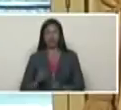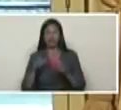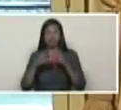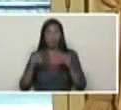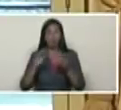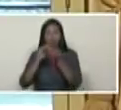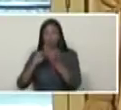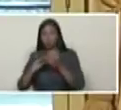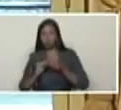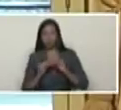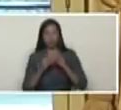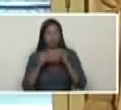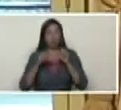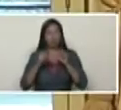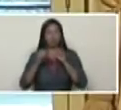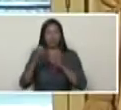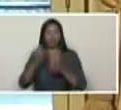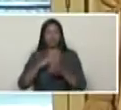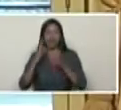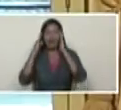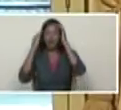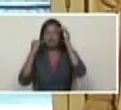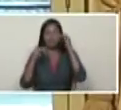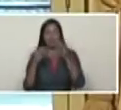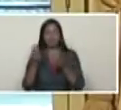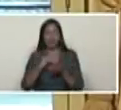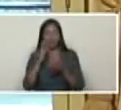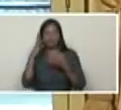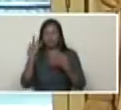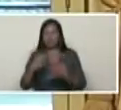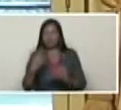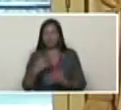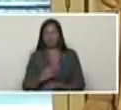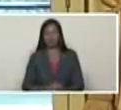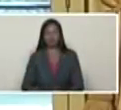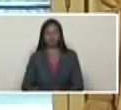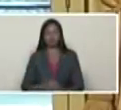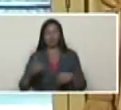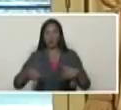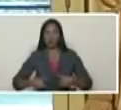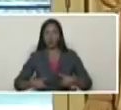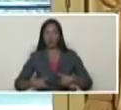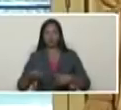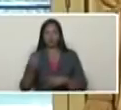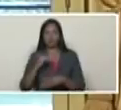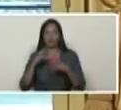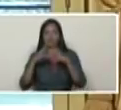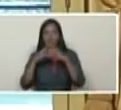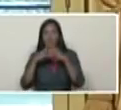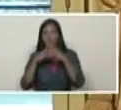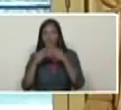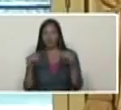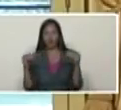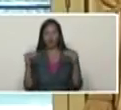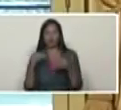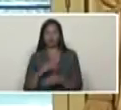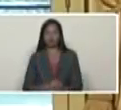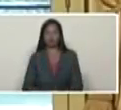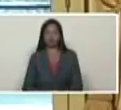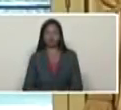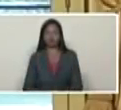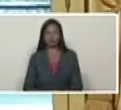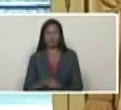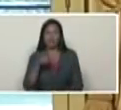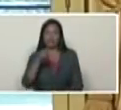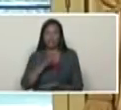siempre, mantenerse, atenderse verdaderamente, con el esfuerzo de todos, o